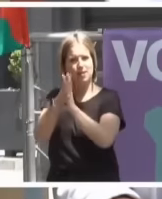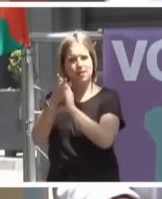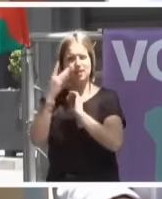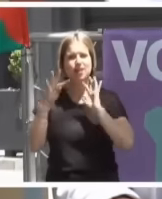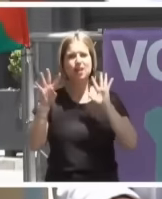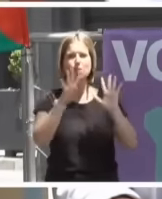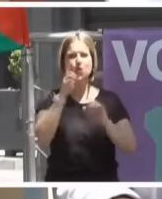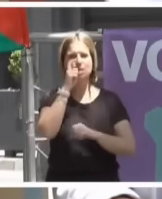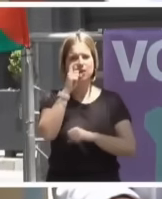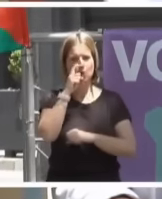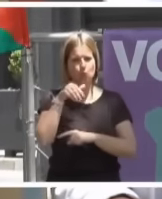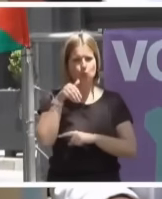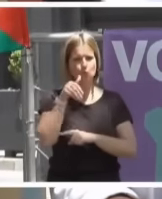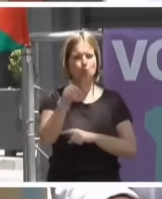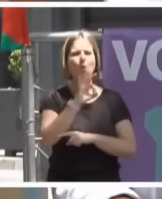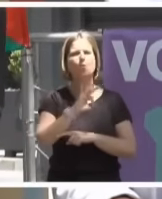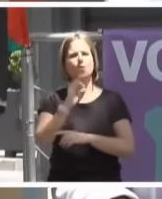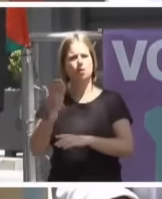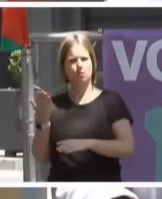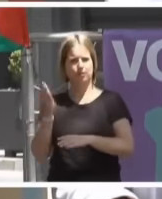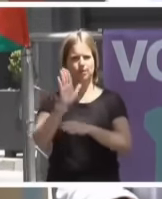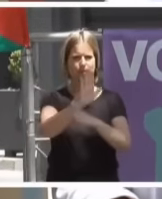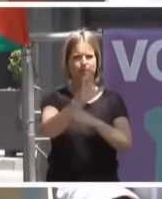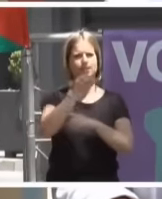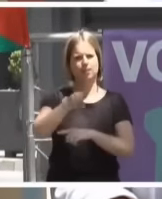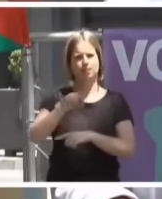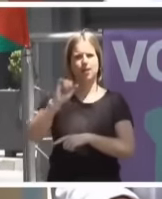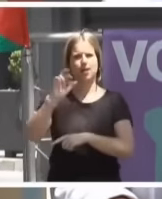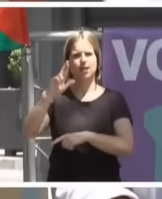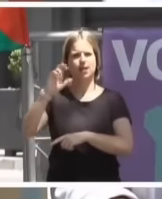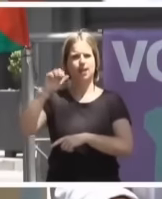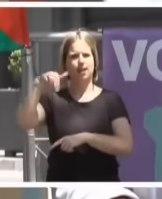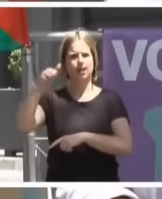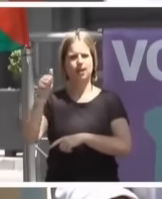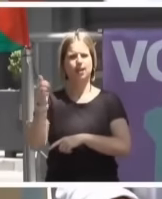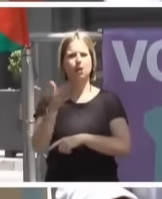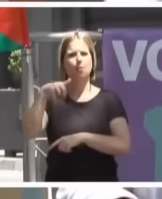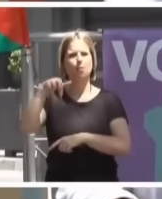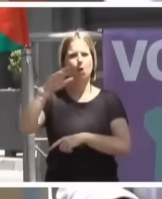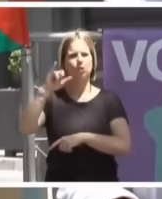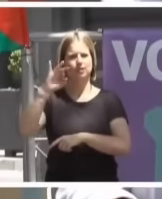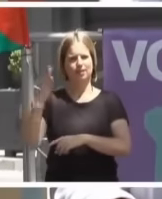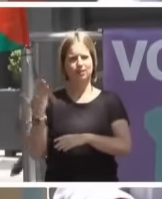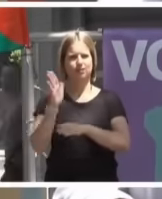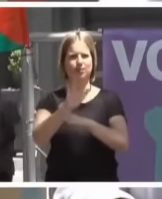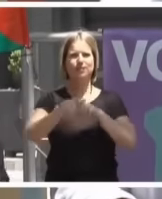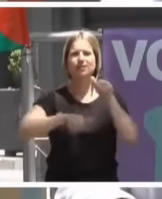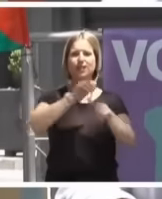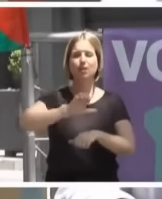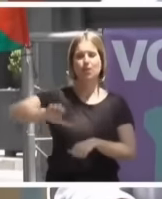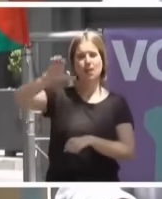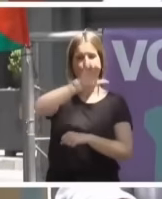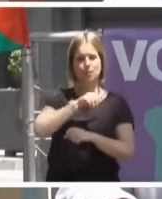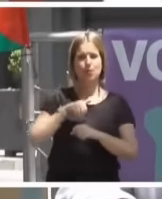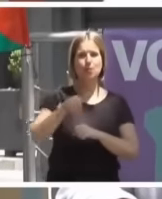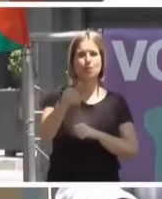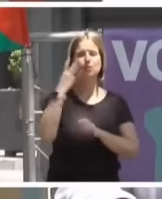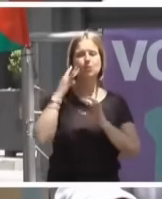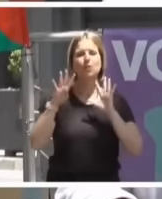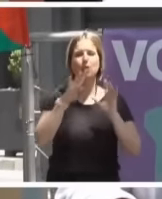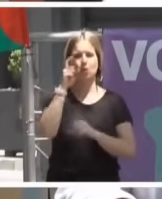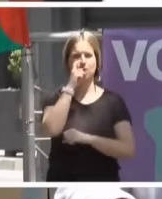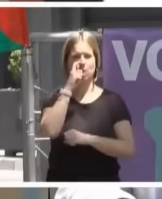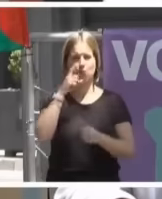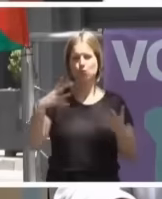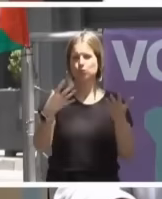de junio se presenta Podemos y se presenta Irene Montero. Irene Montero se presenta a las elecciones europeas el próximo 9 de junio